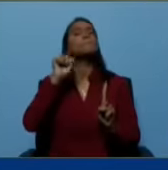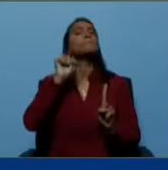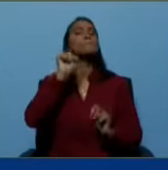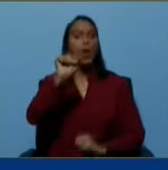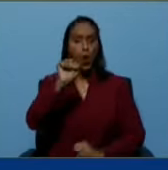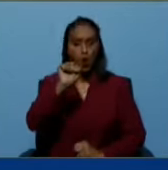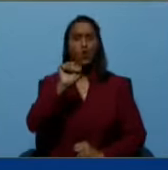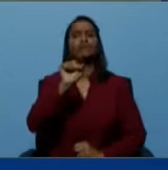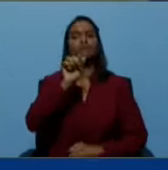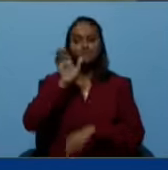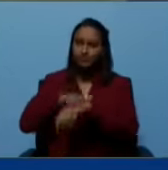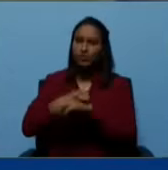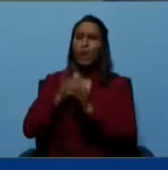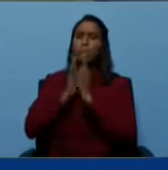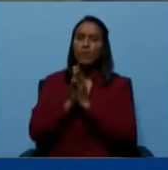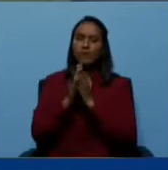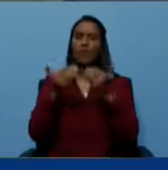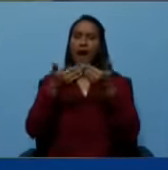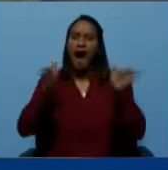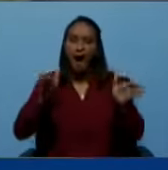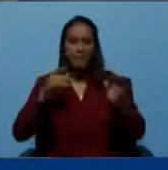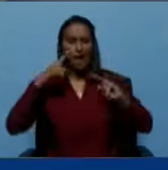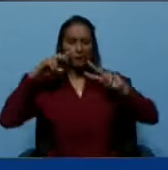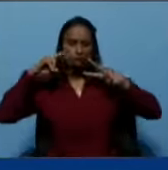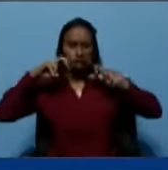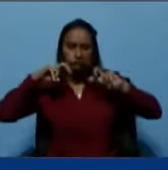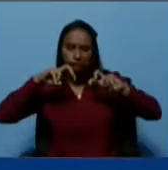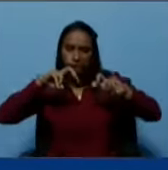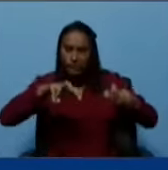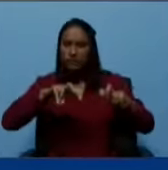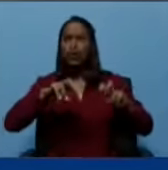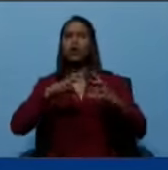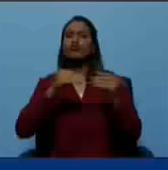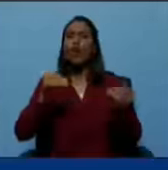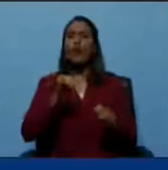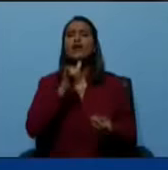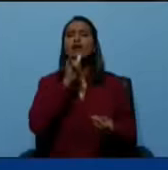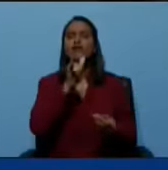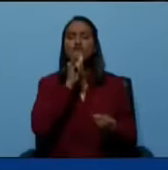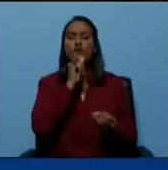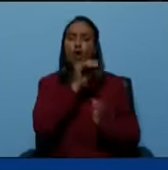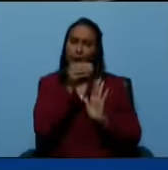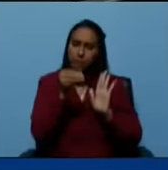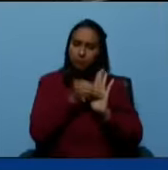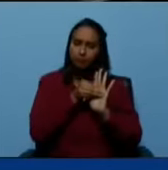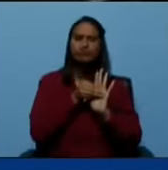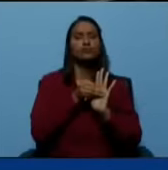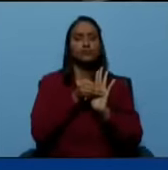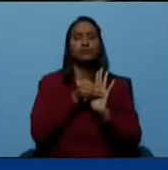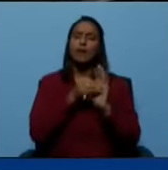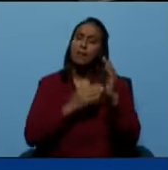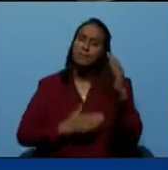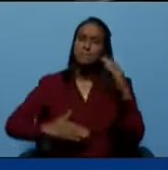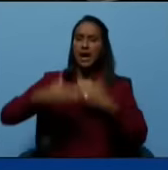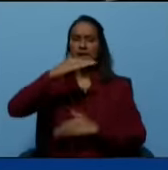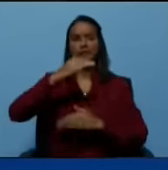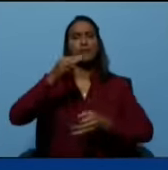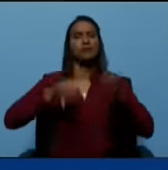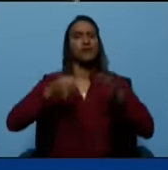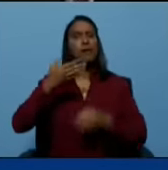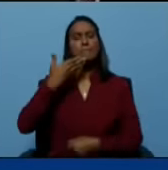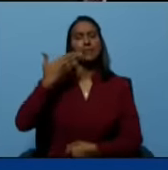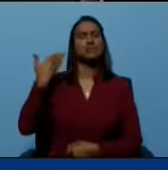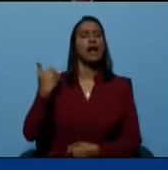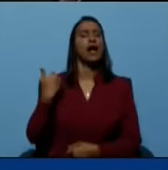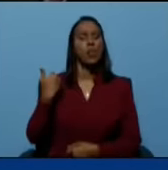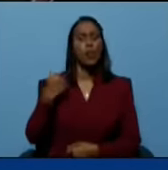recurso contencioso electoral que fue interpuesto por la máxima máxima autoridad de nuestro país el pasado 31